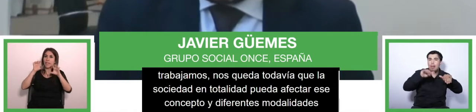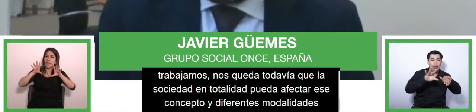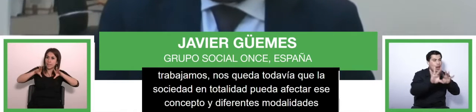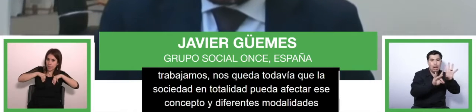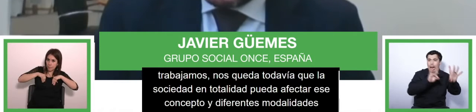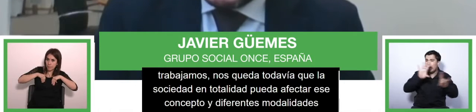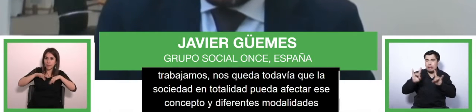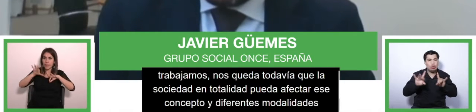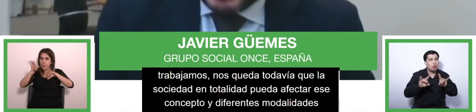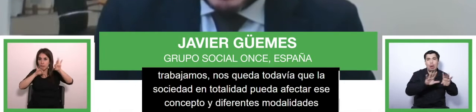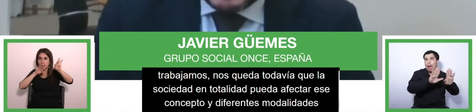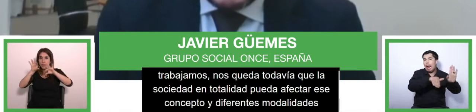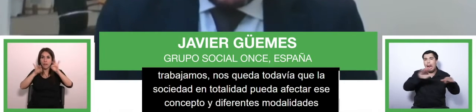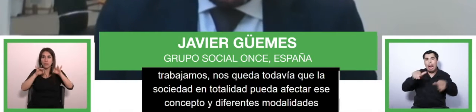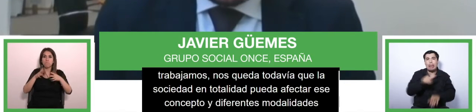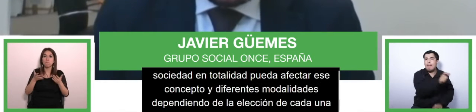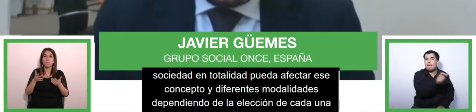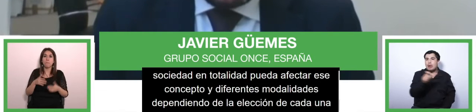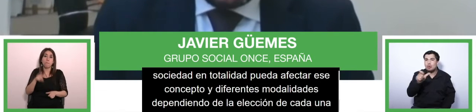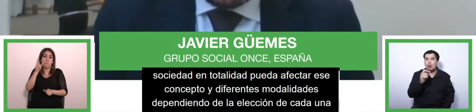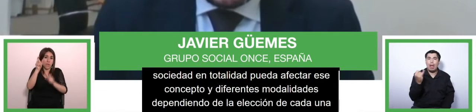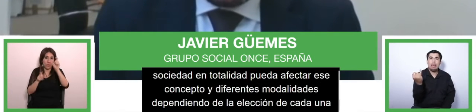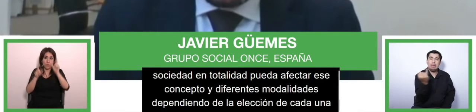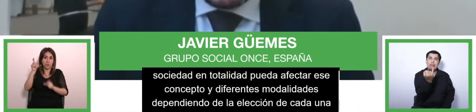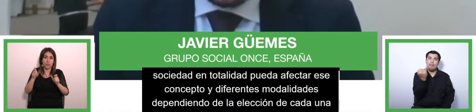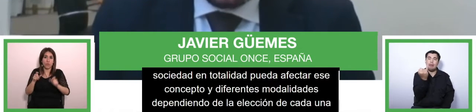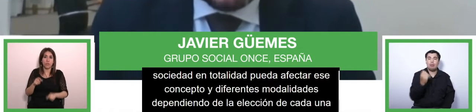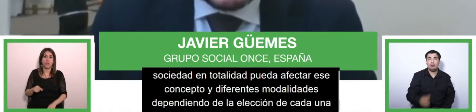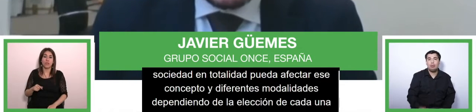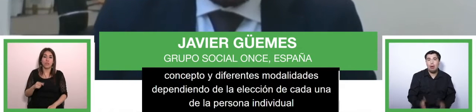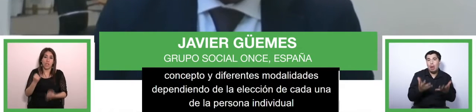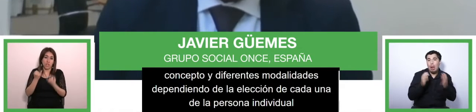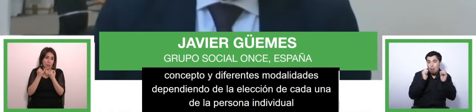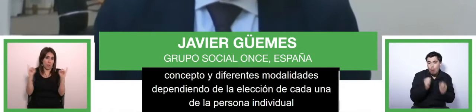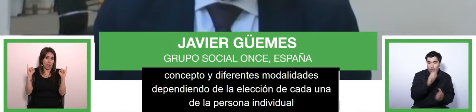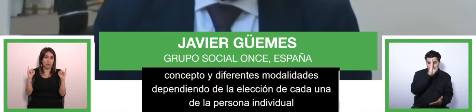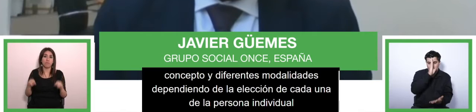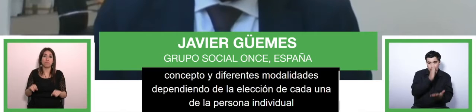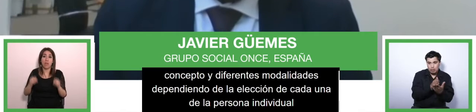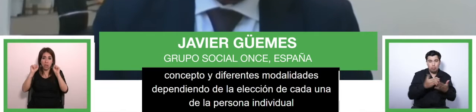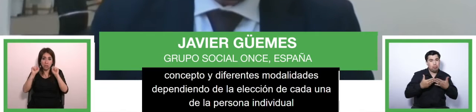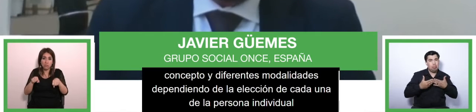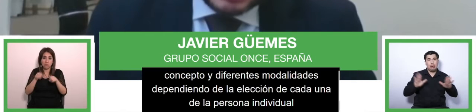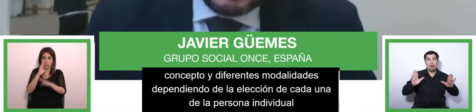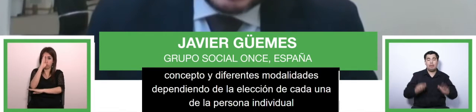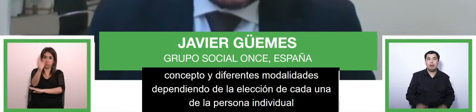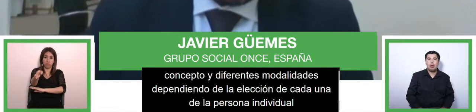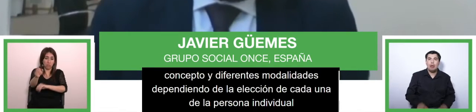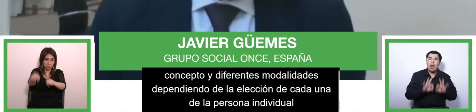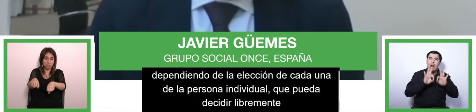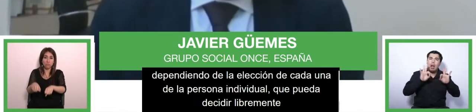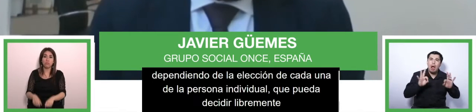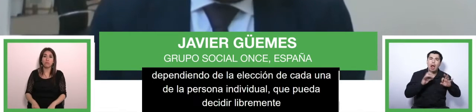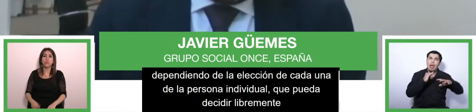persona, de cada persona individual, pues que pueda decidir libremente la educación